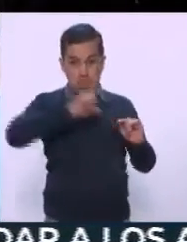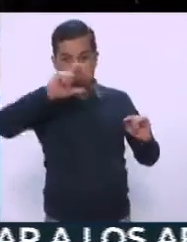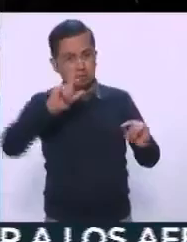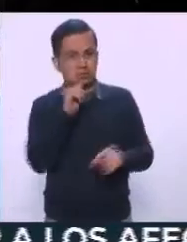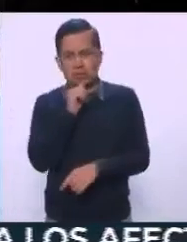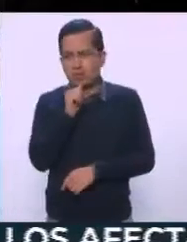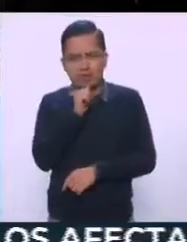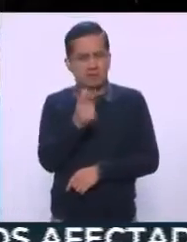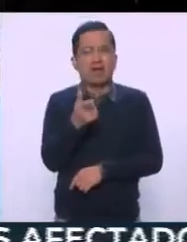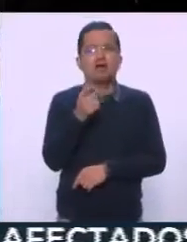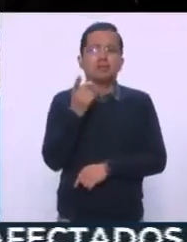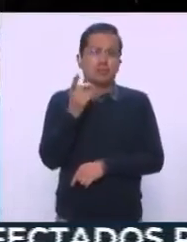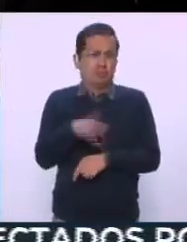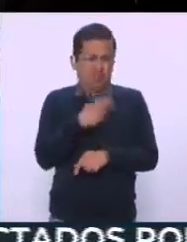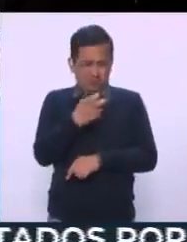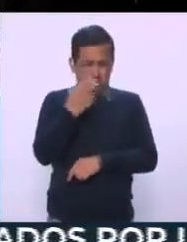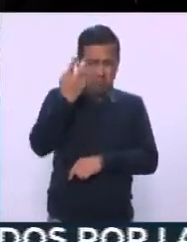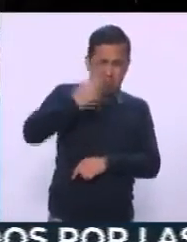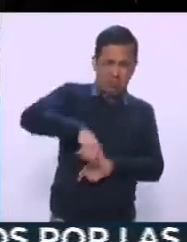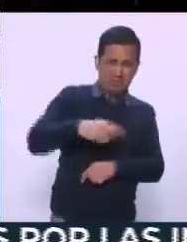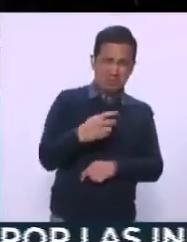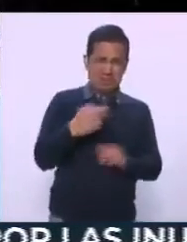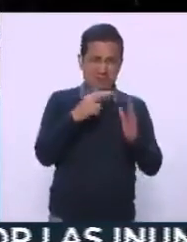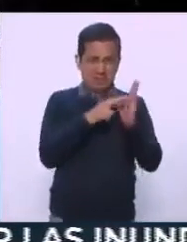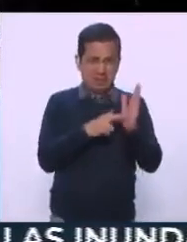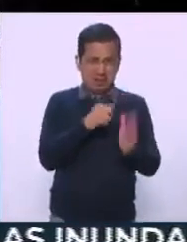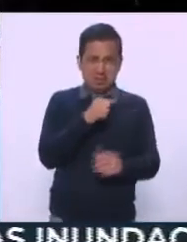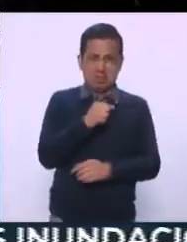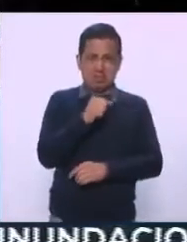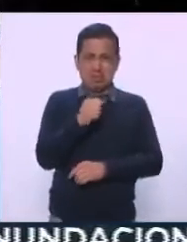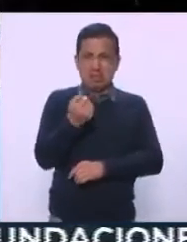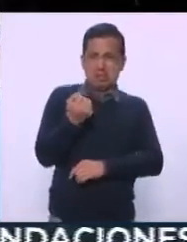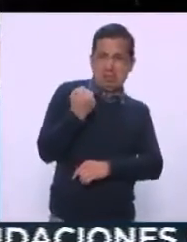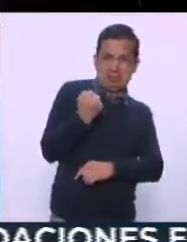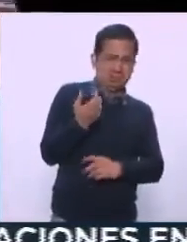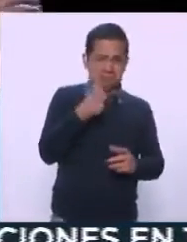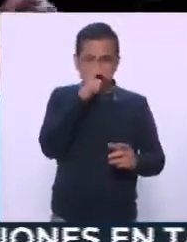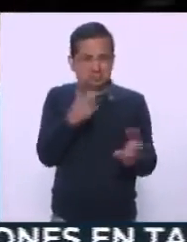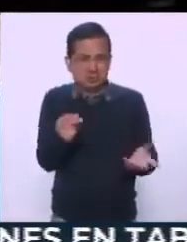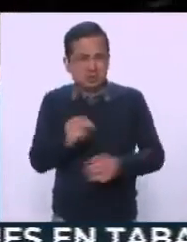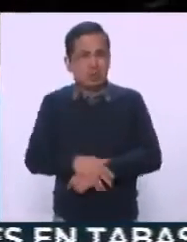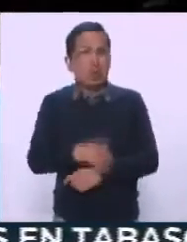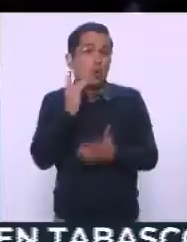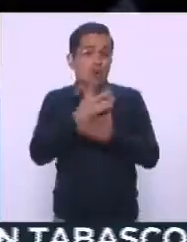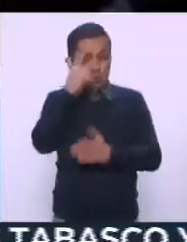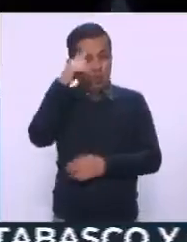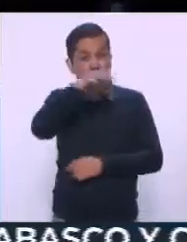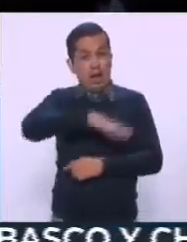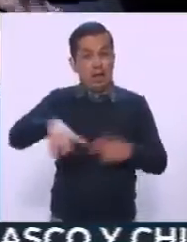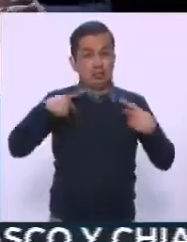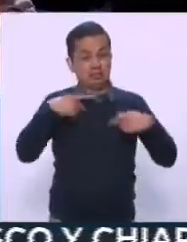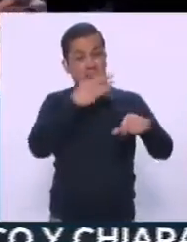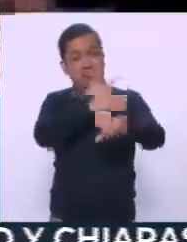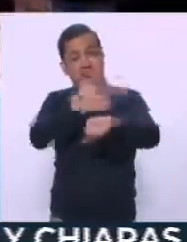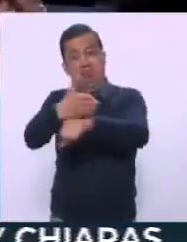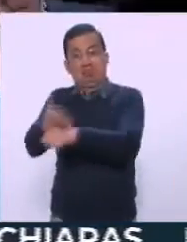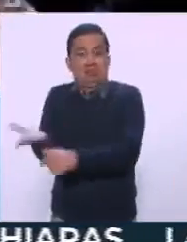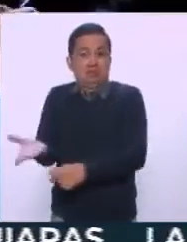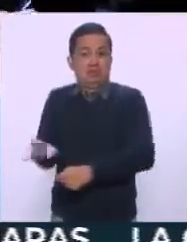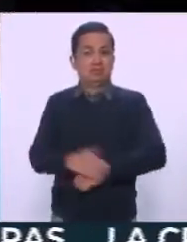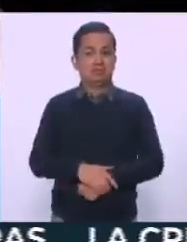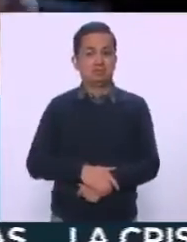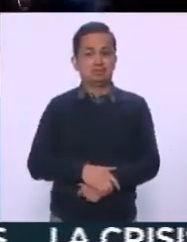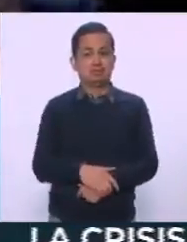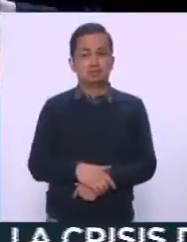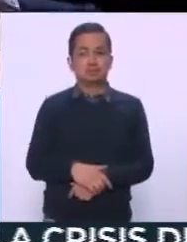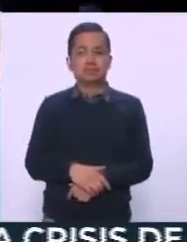justifican estas, salvo por populismo penal, ¿no? Populismo penal, qué buen concepto. Fíjate que es muy importante esto